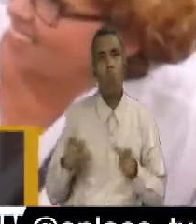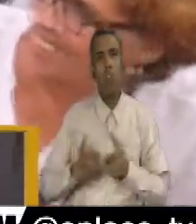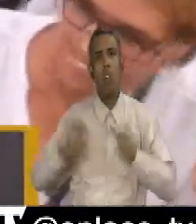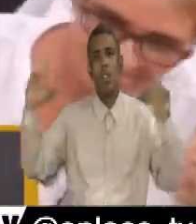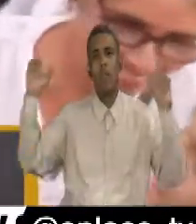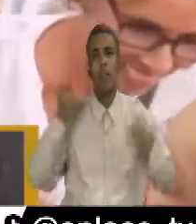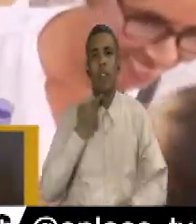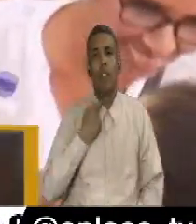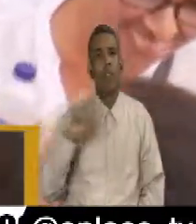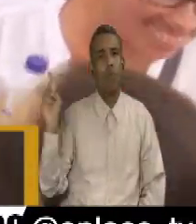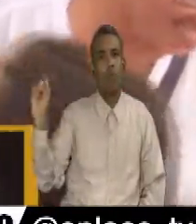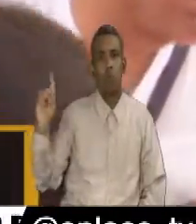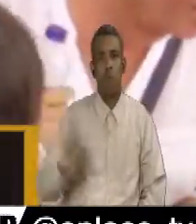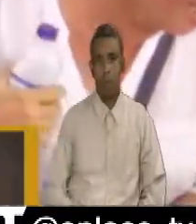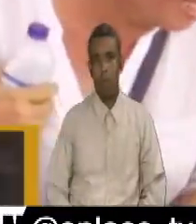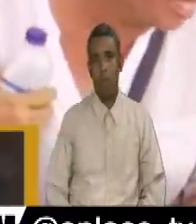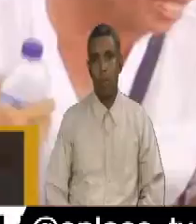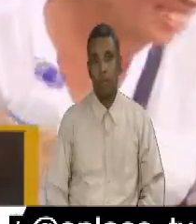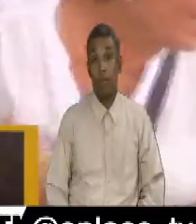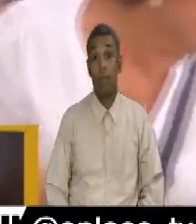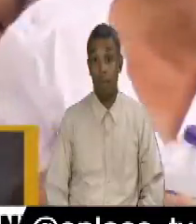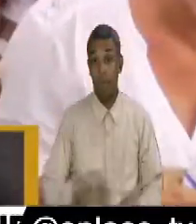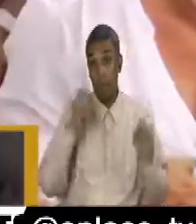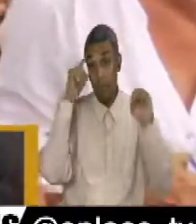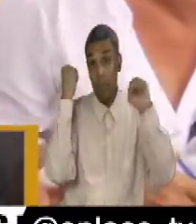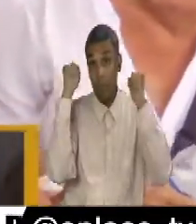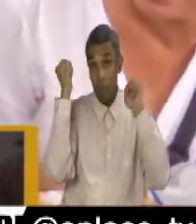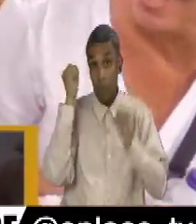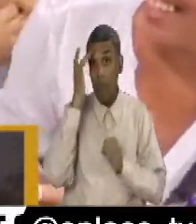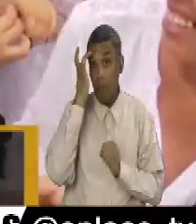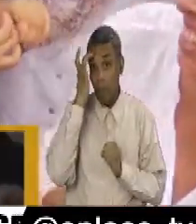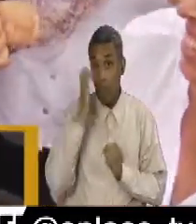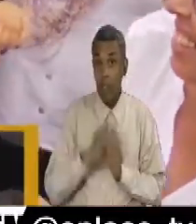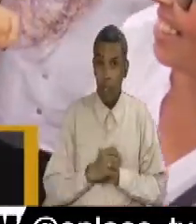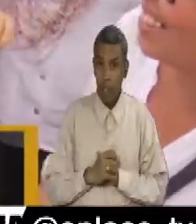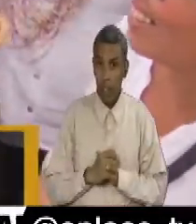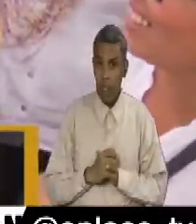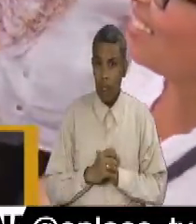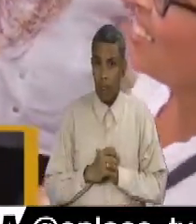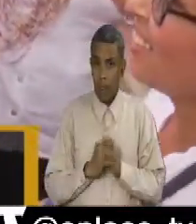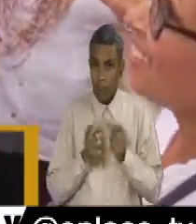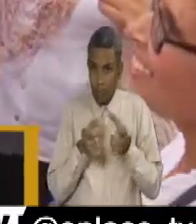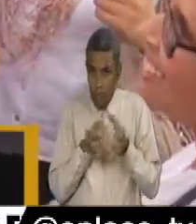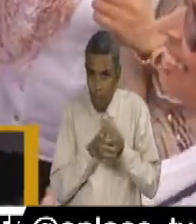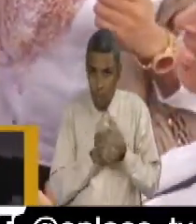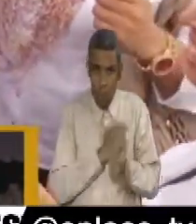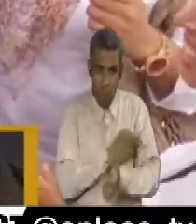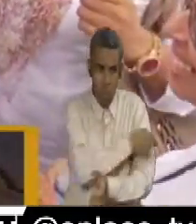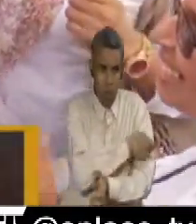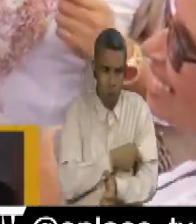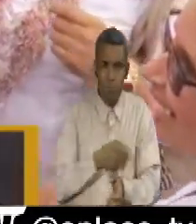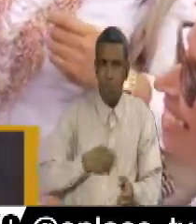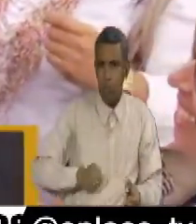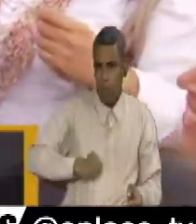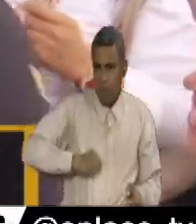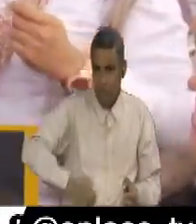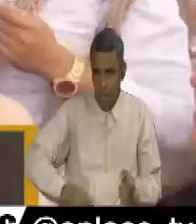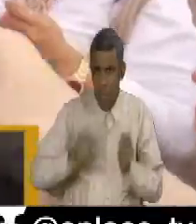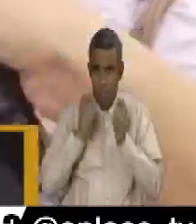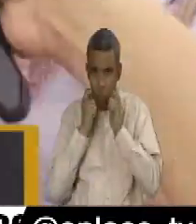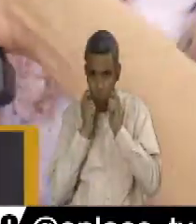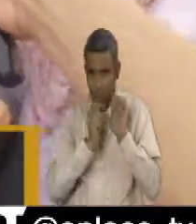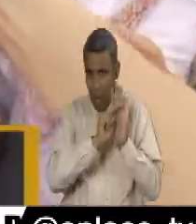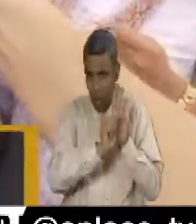mí personalmente me preocupa porque yo llevo sus casos en la Comisión Interamericana de Derechos Humanos. y